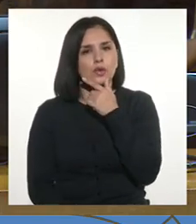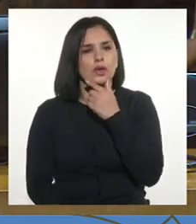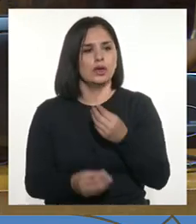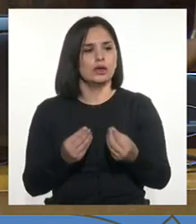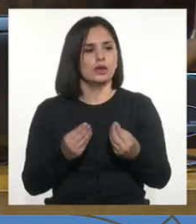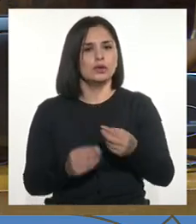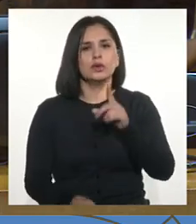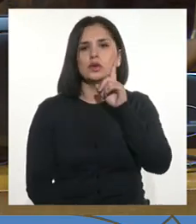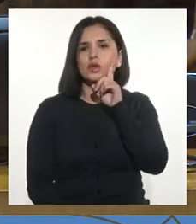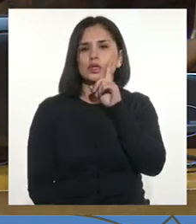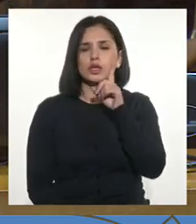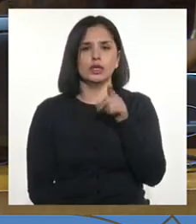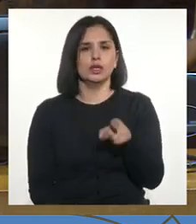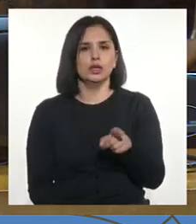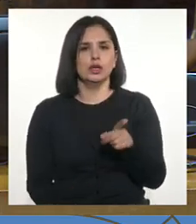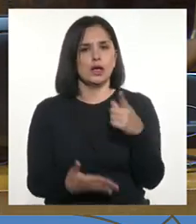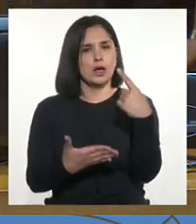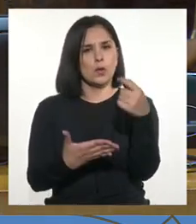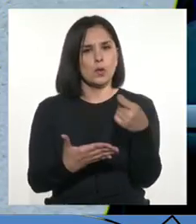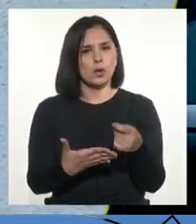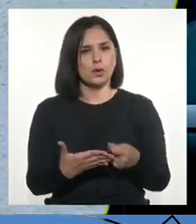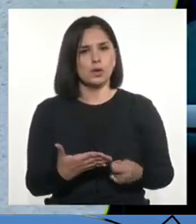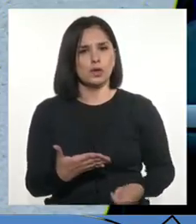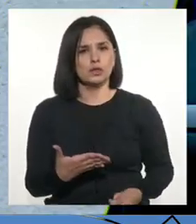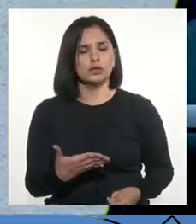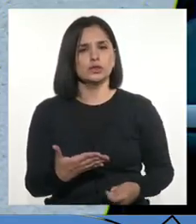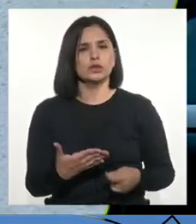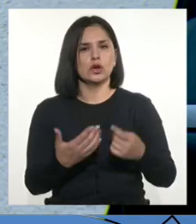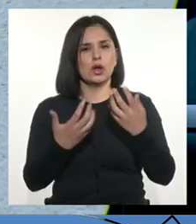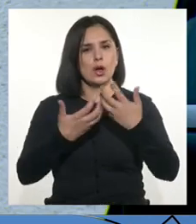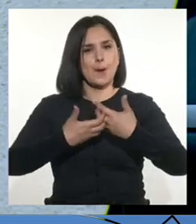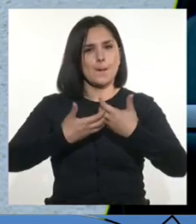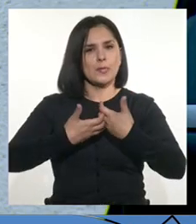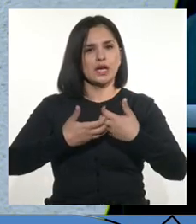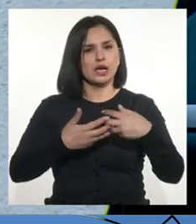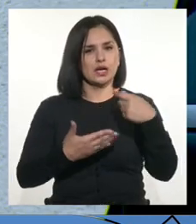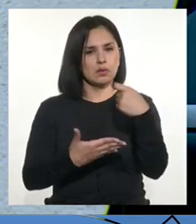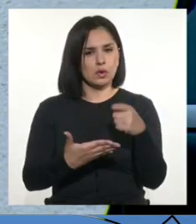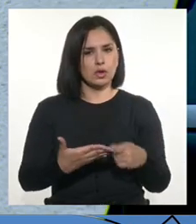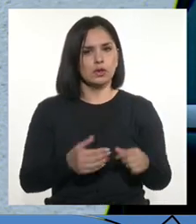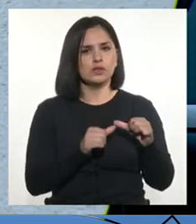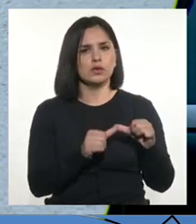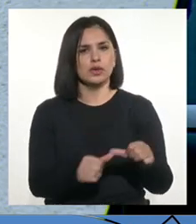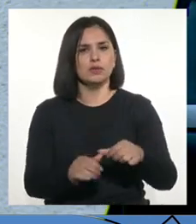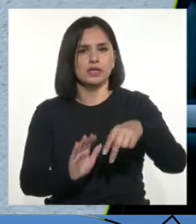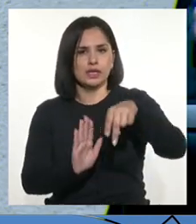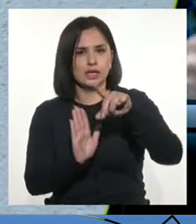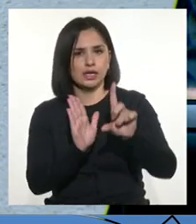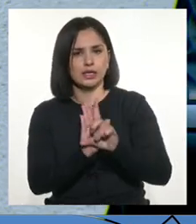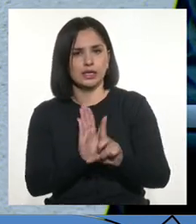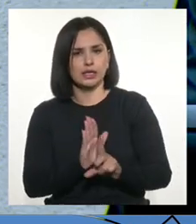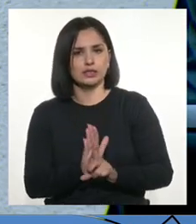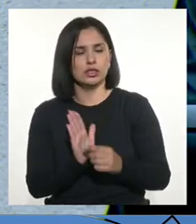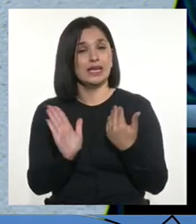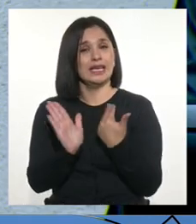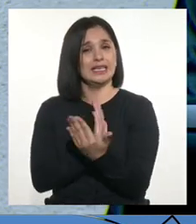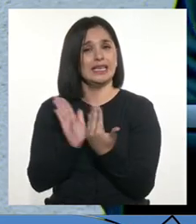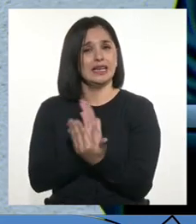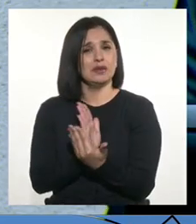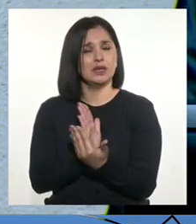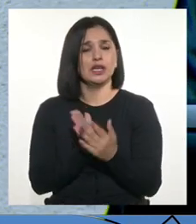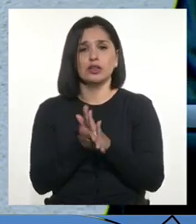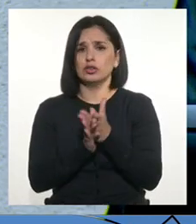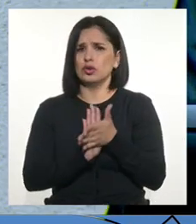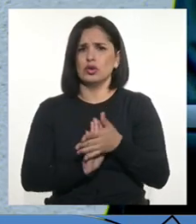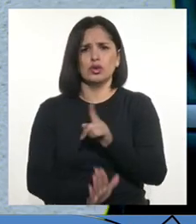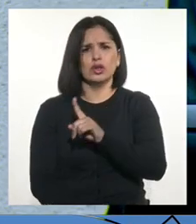sistema de evaluación un mecanismo de oración permanente en nuestra legislación y derogar aquello que obsoleto que